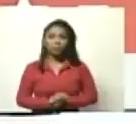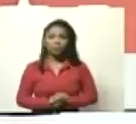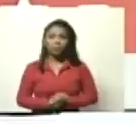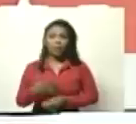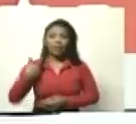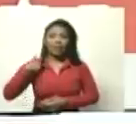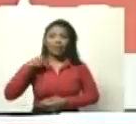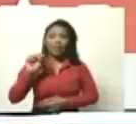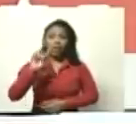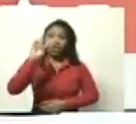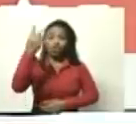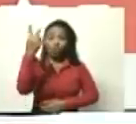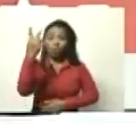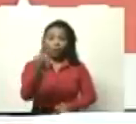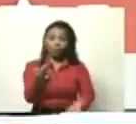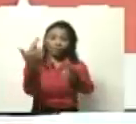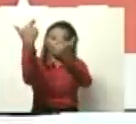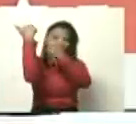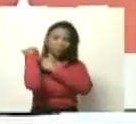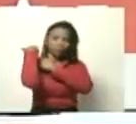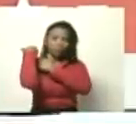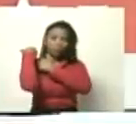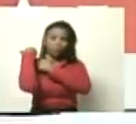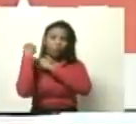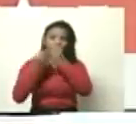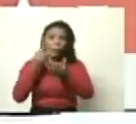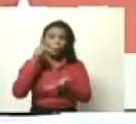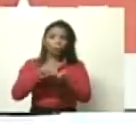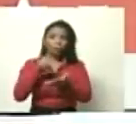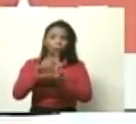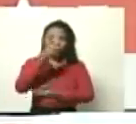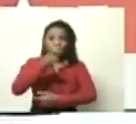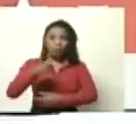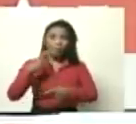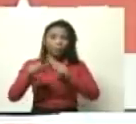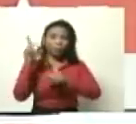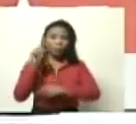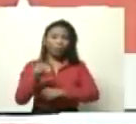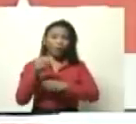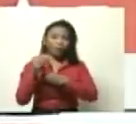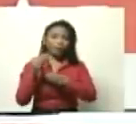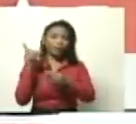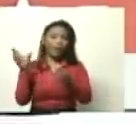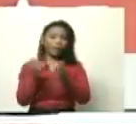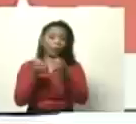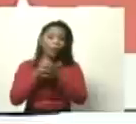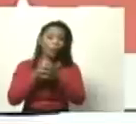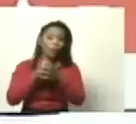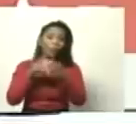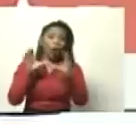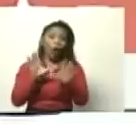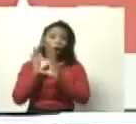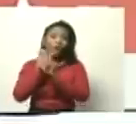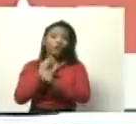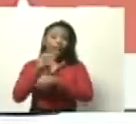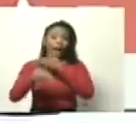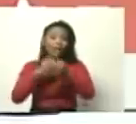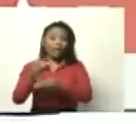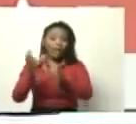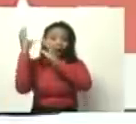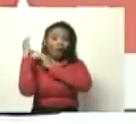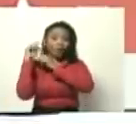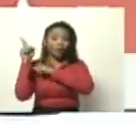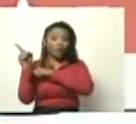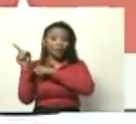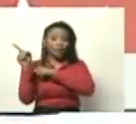tiene doble responsabilidad, como militante del partido, pero también que el partido le ha dado la confianza para ejercer un cargo